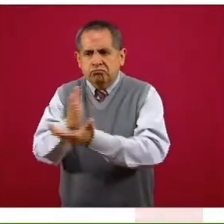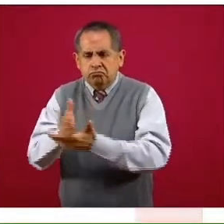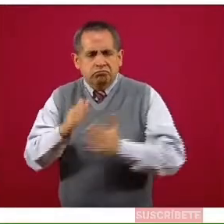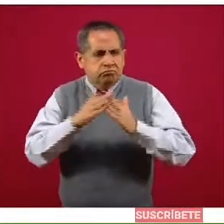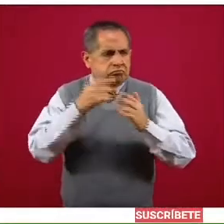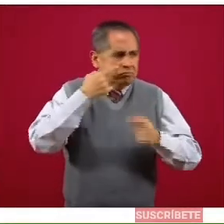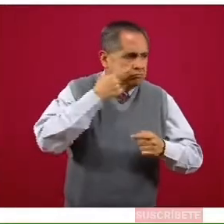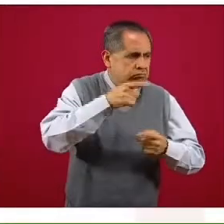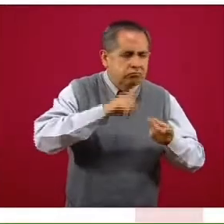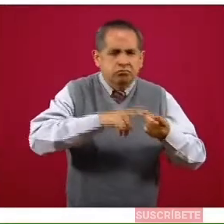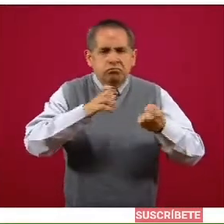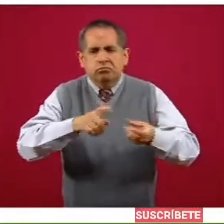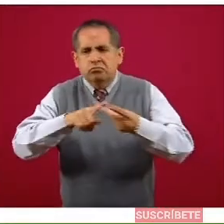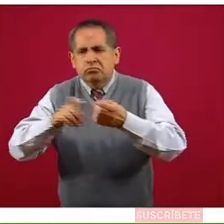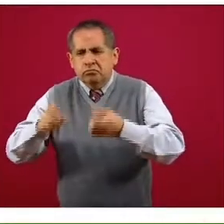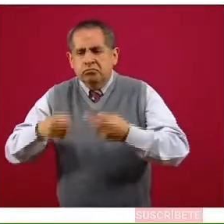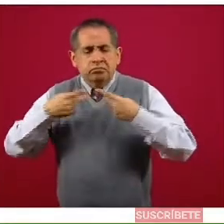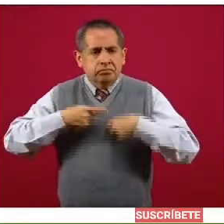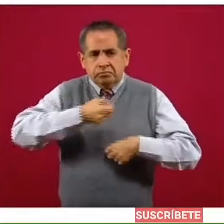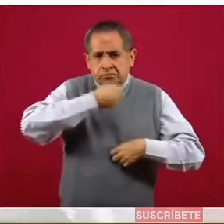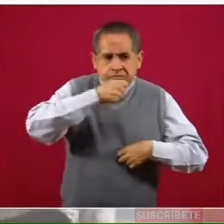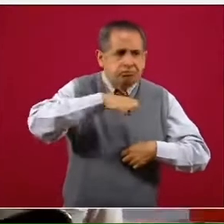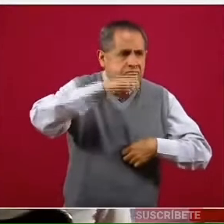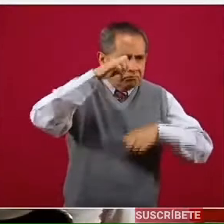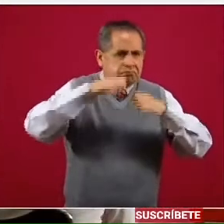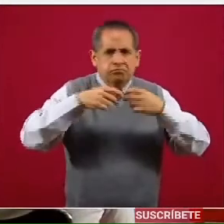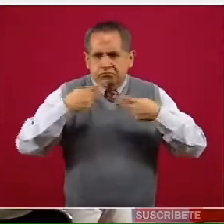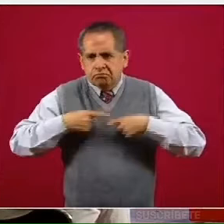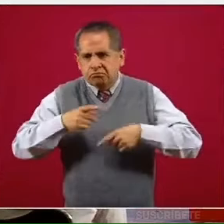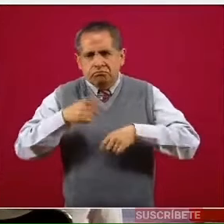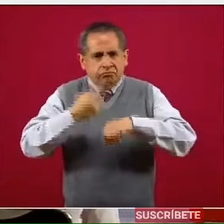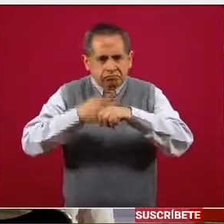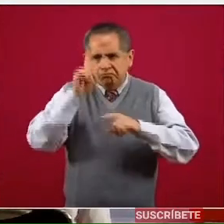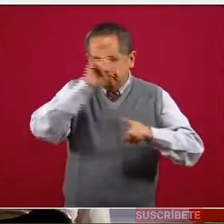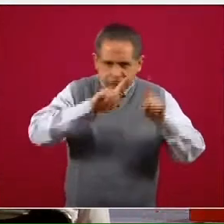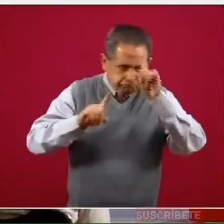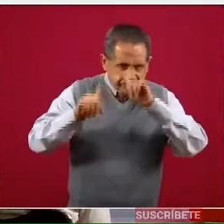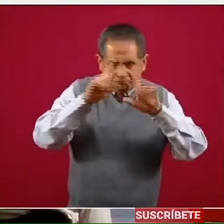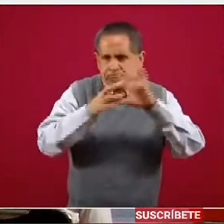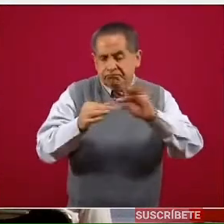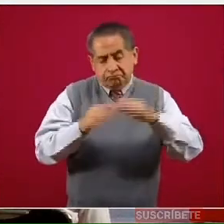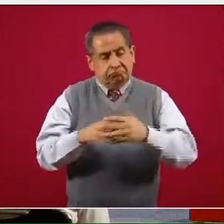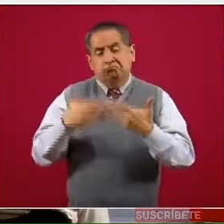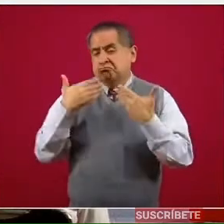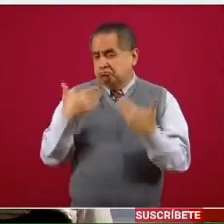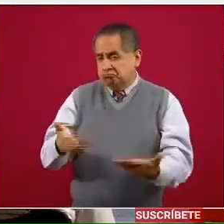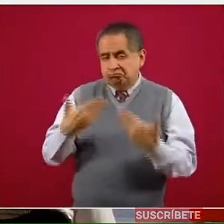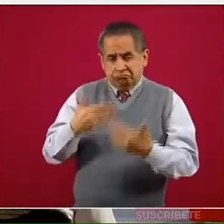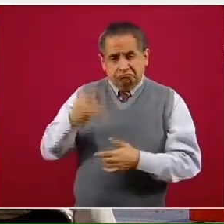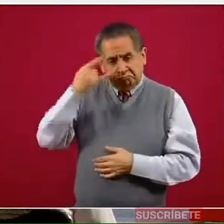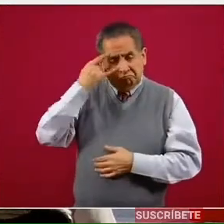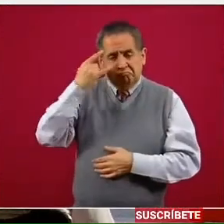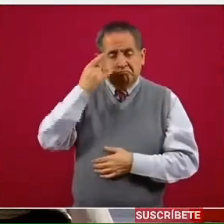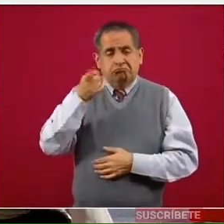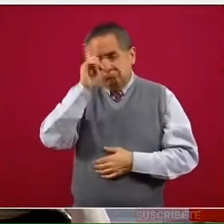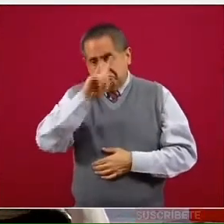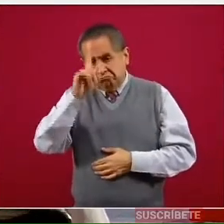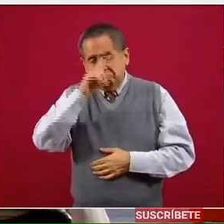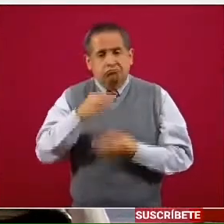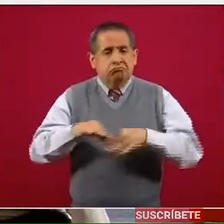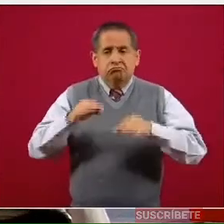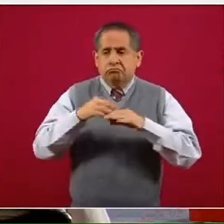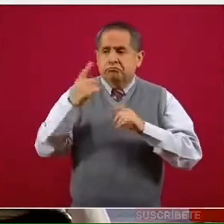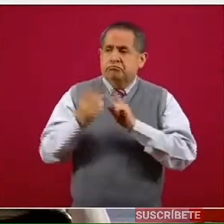a detectar personas en riesgo, personas enfermas y a asesorarlas sobre los mecanismos de distanciamiento